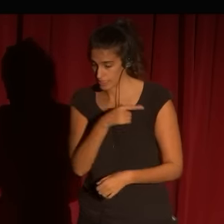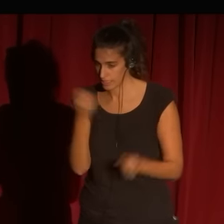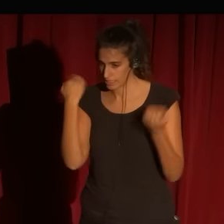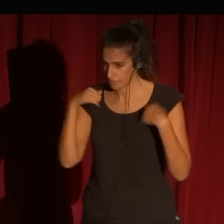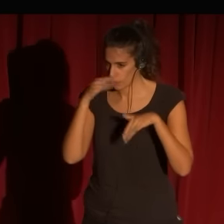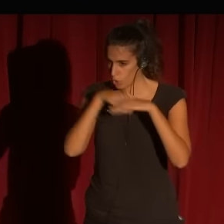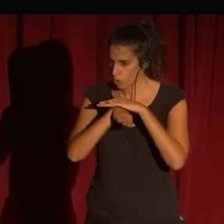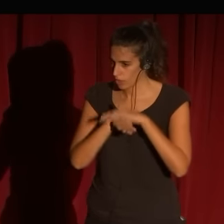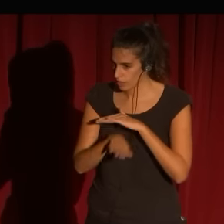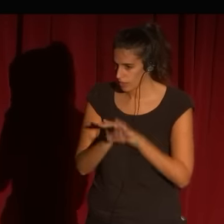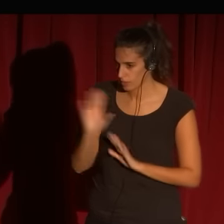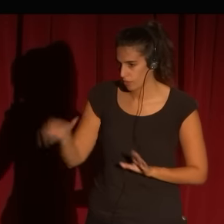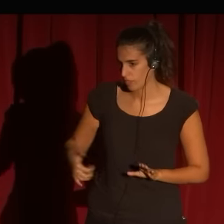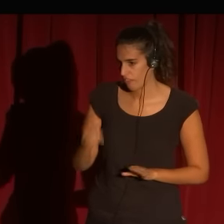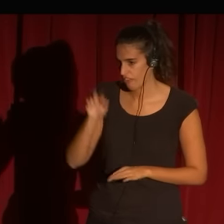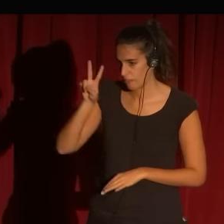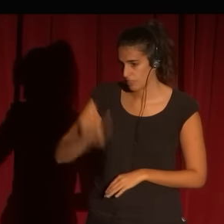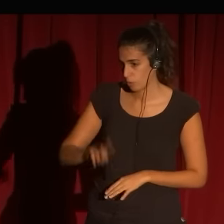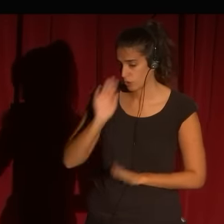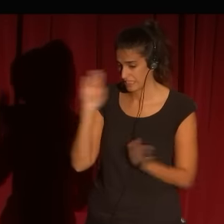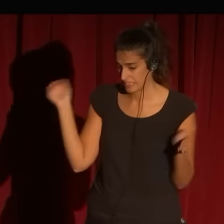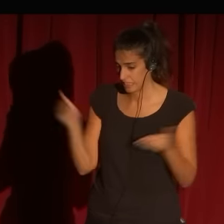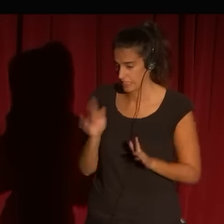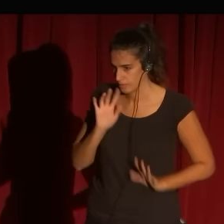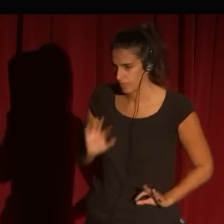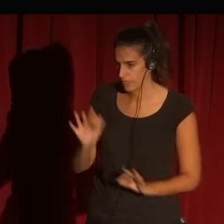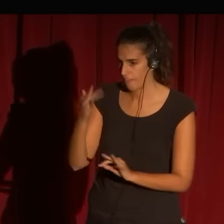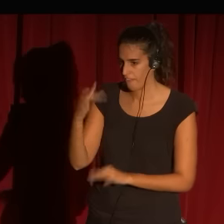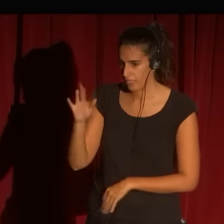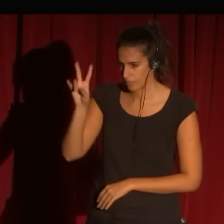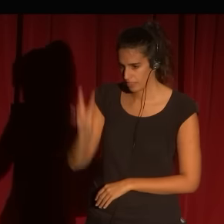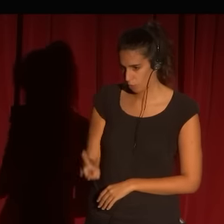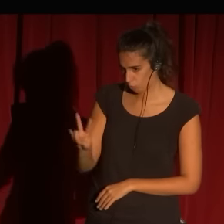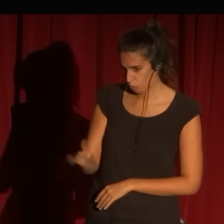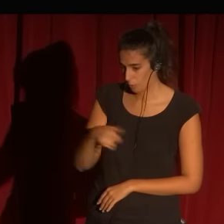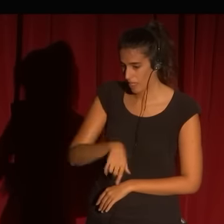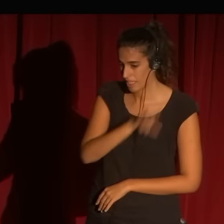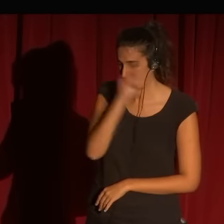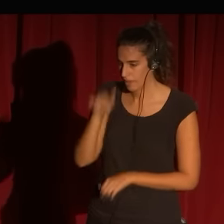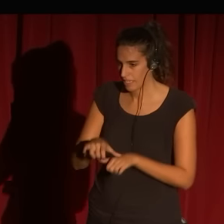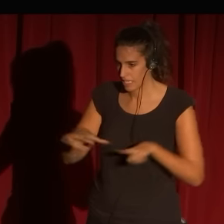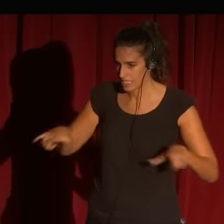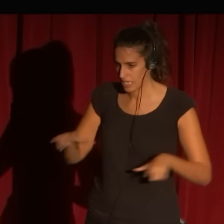de coleccionismo Habsburgo que se centra sobre todo en la figura de Felipe segi Felipe segi tiene en Madrid una sala en el alcázar que tiene